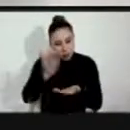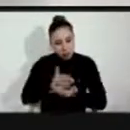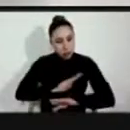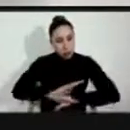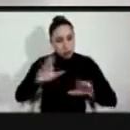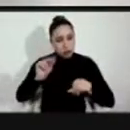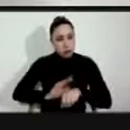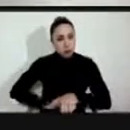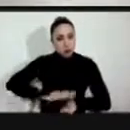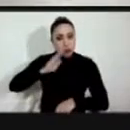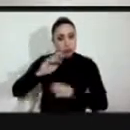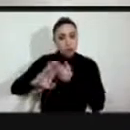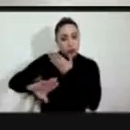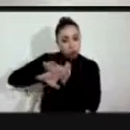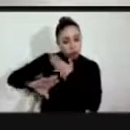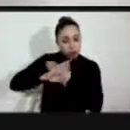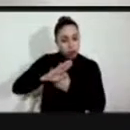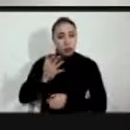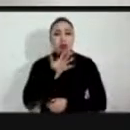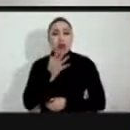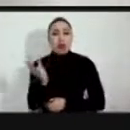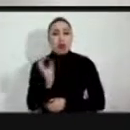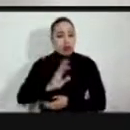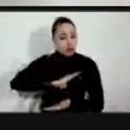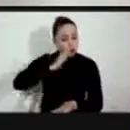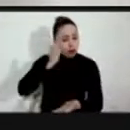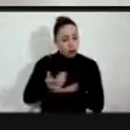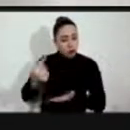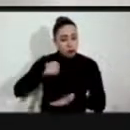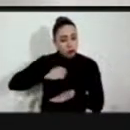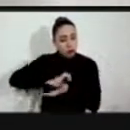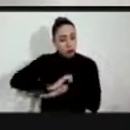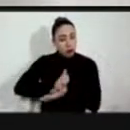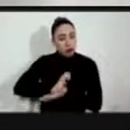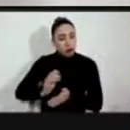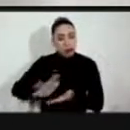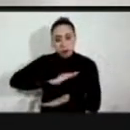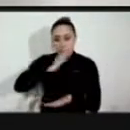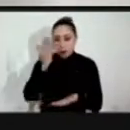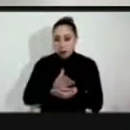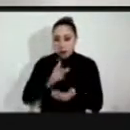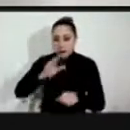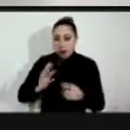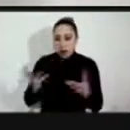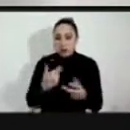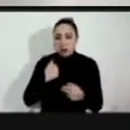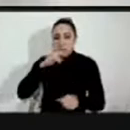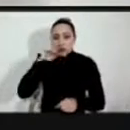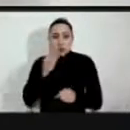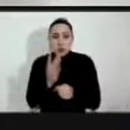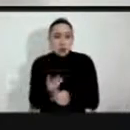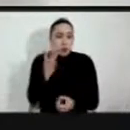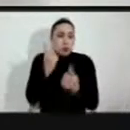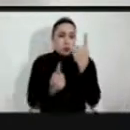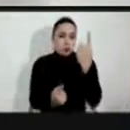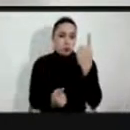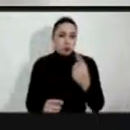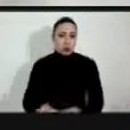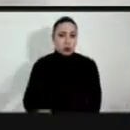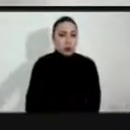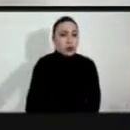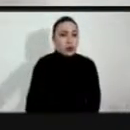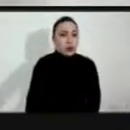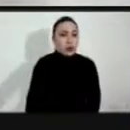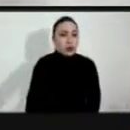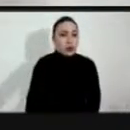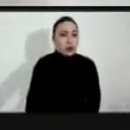vulneradas, basta de ser discriminadas, basta de estereotipos sociales. Mi visión es que tu